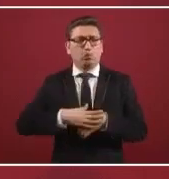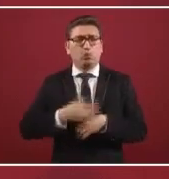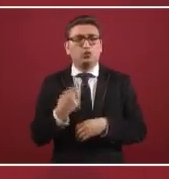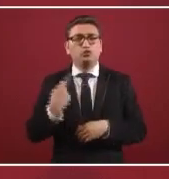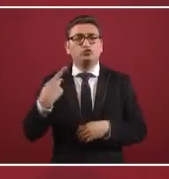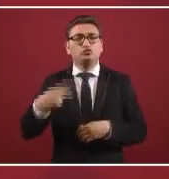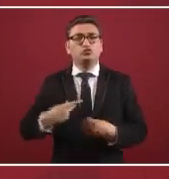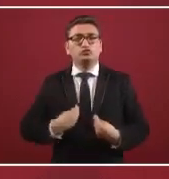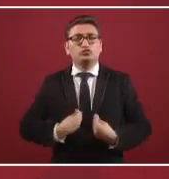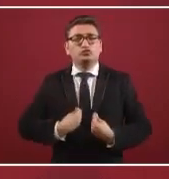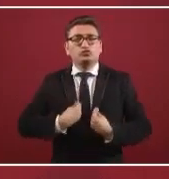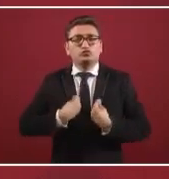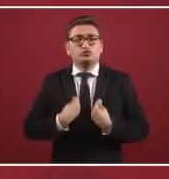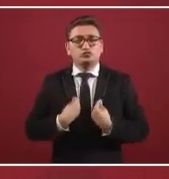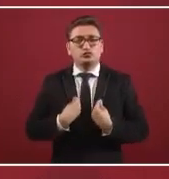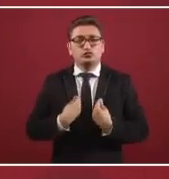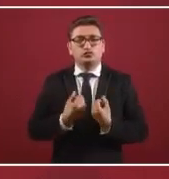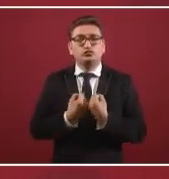circunstancias sociales